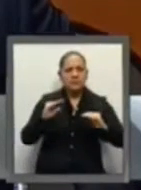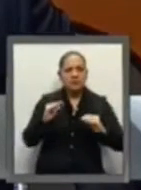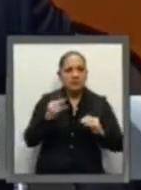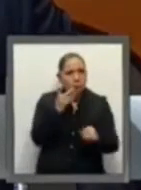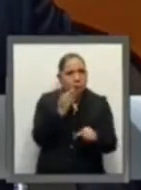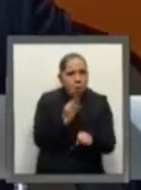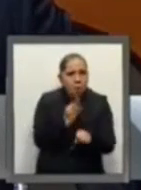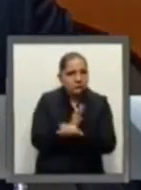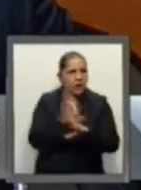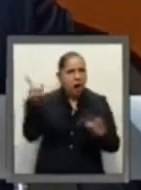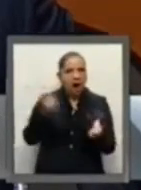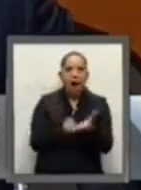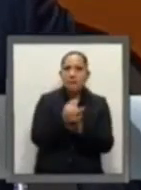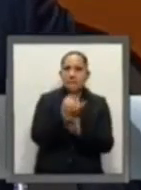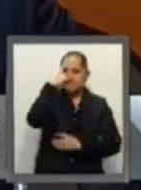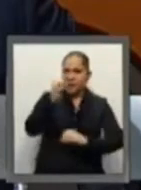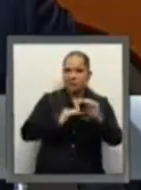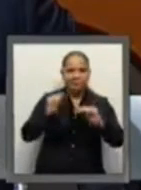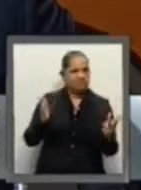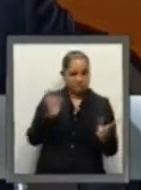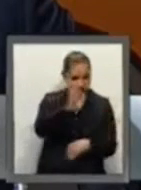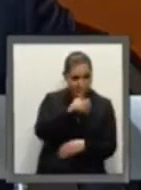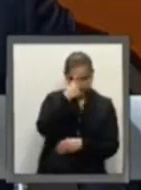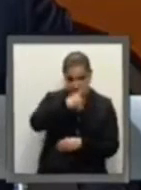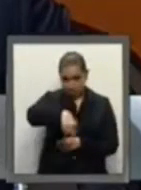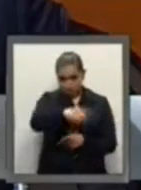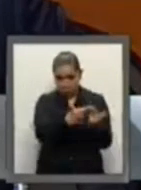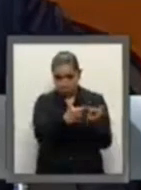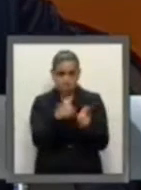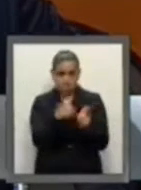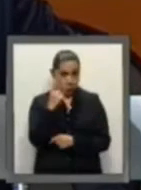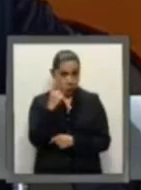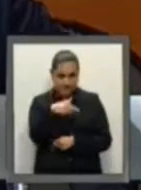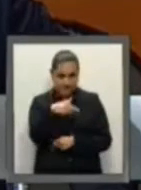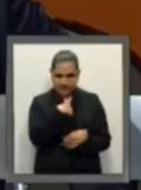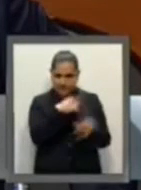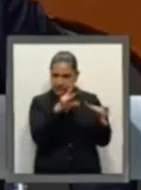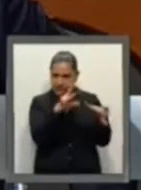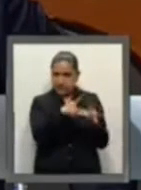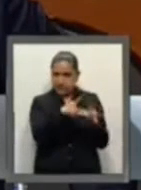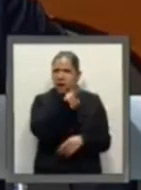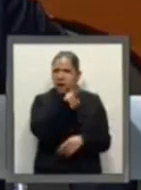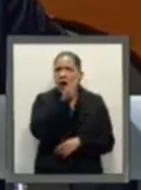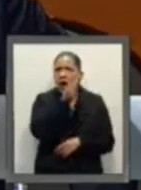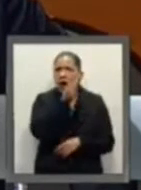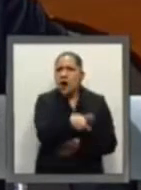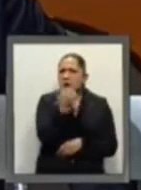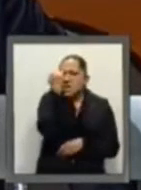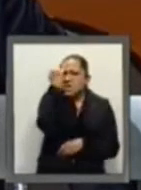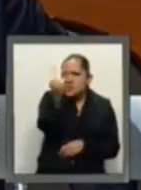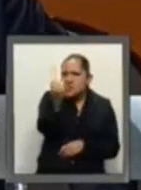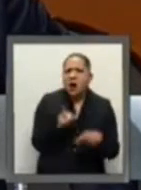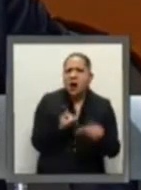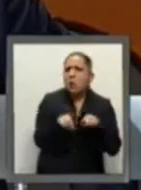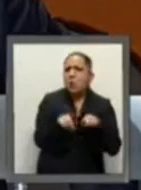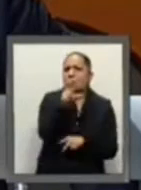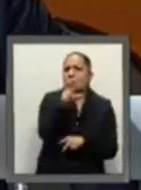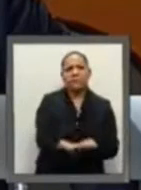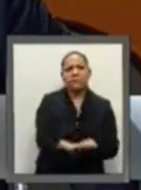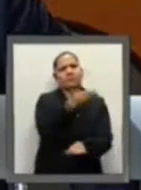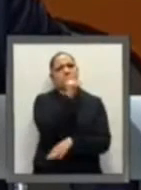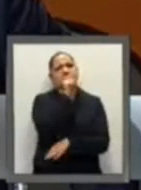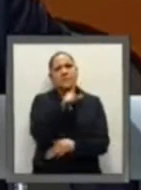figura de la liberalización de los precios de la gasolina apareció en la reforma energética el decimocuarto